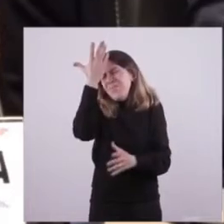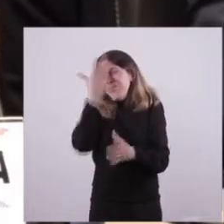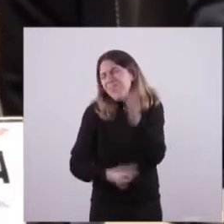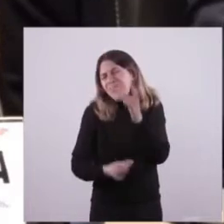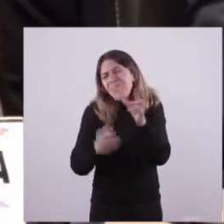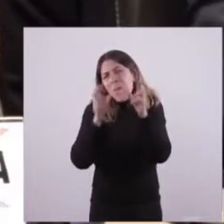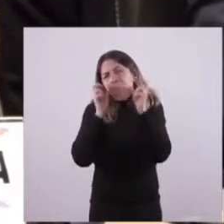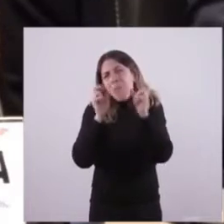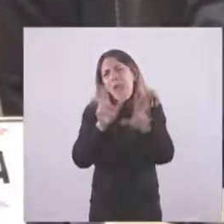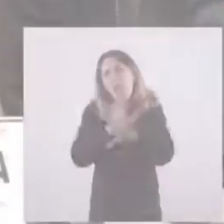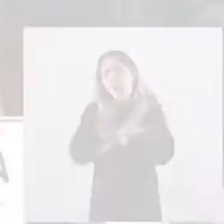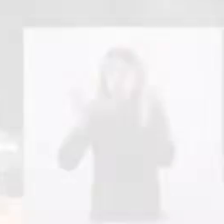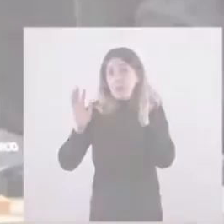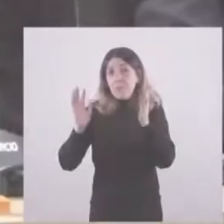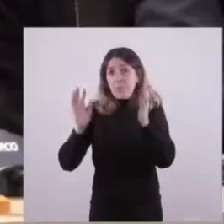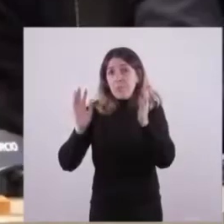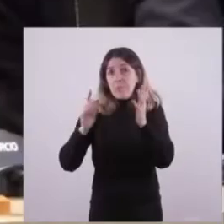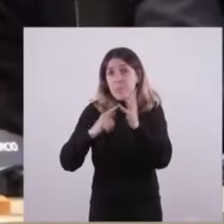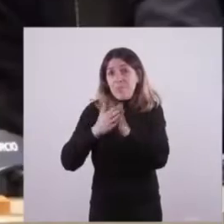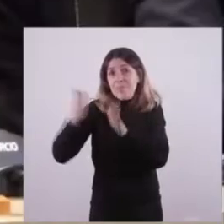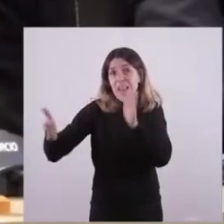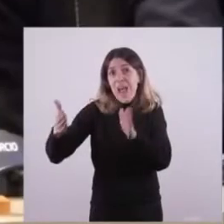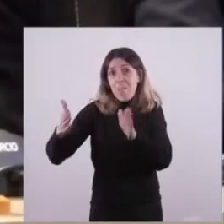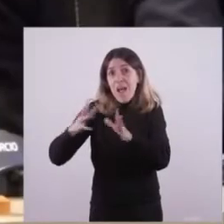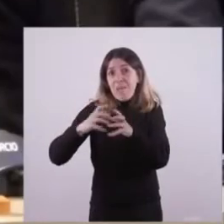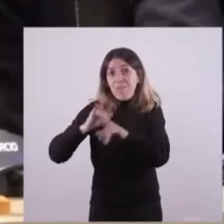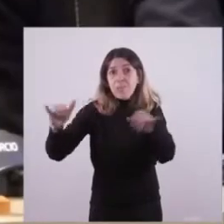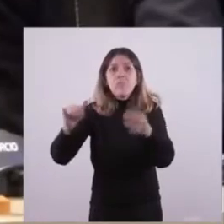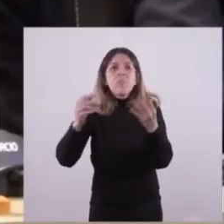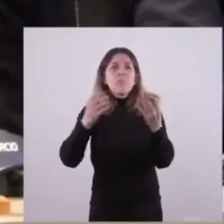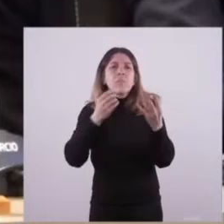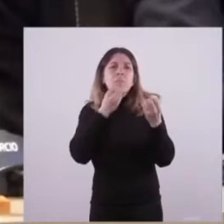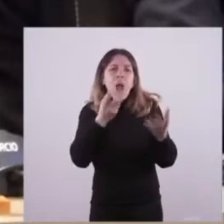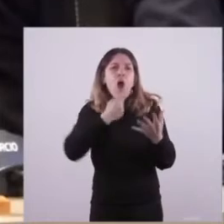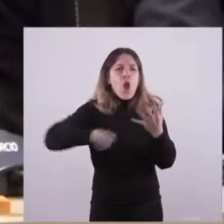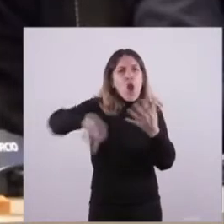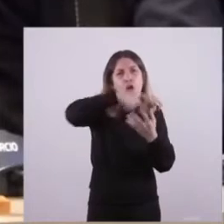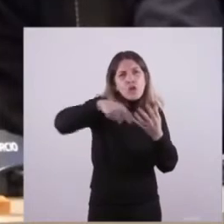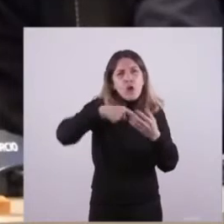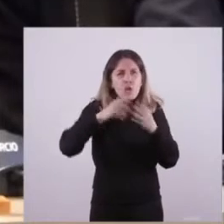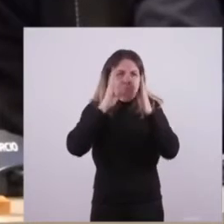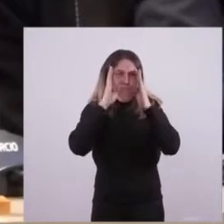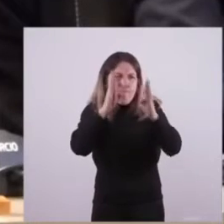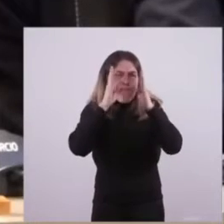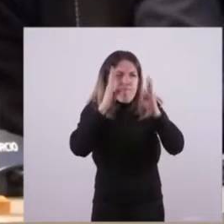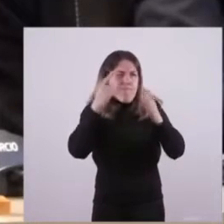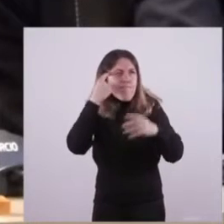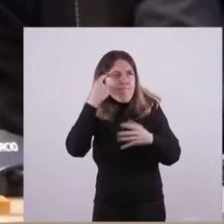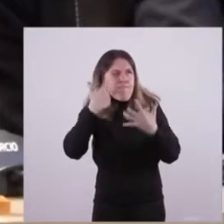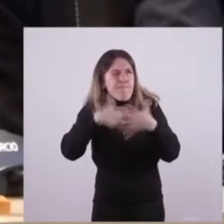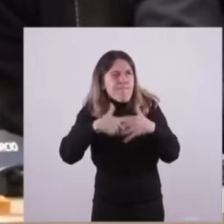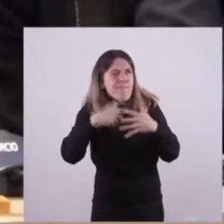El peor de los errores. ¿Por qué en este momento no nos concentramos en ver cómo